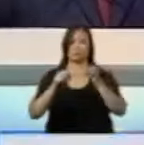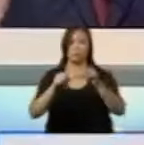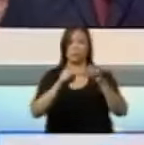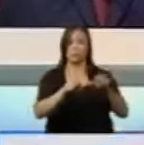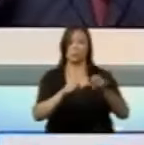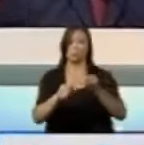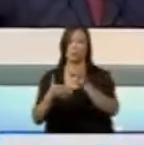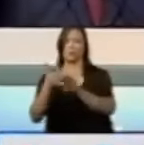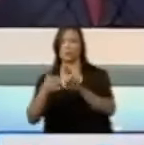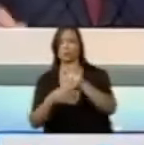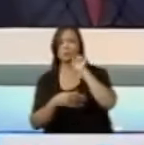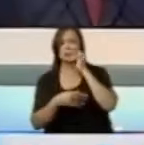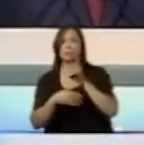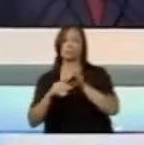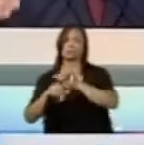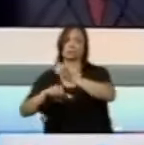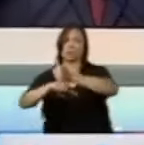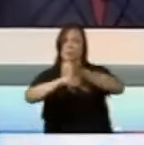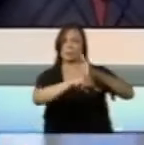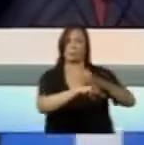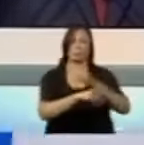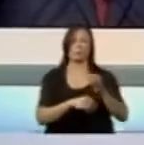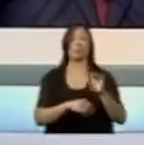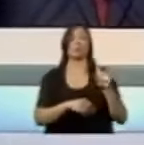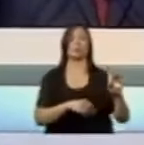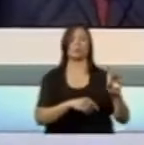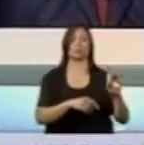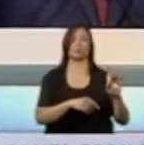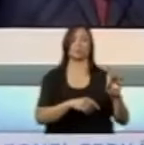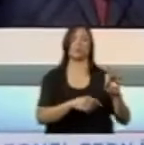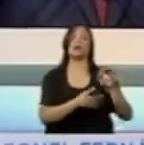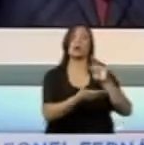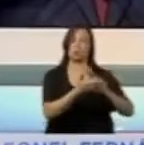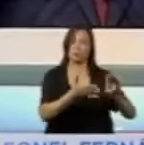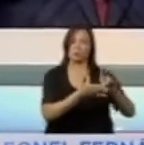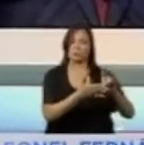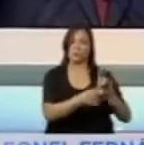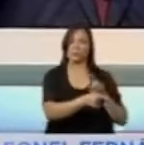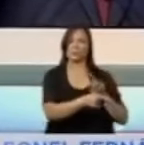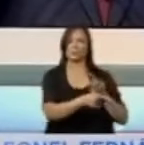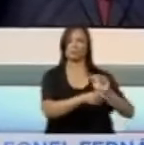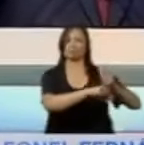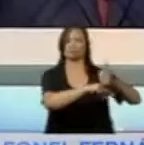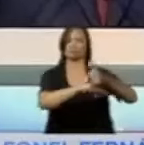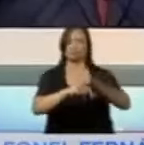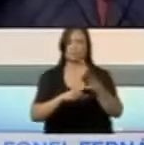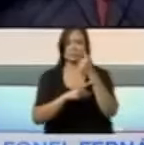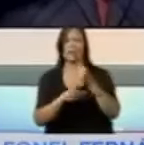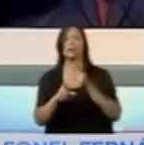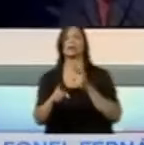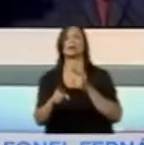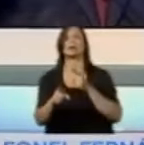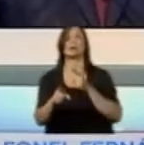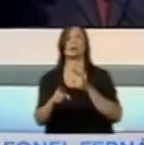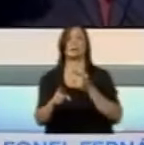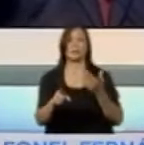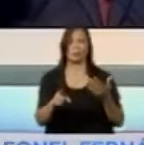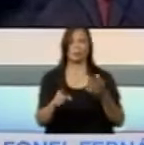la expansión de la UAS, como ya lo habíamos hecho nosotros, 8 verdaderos centros universitarios obedeciendo al criterio